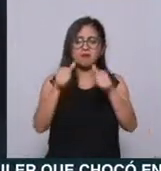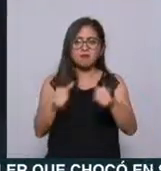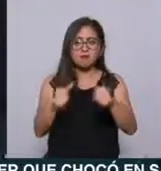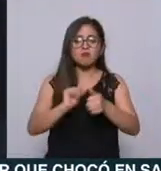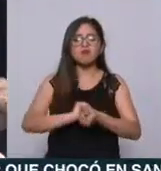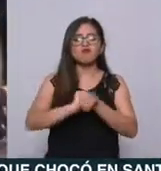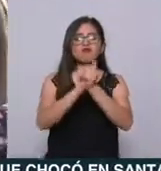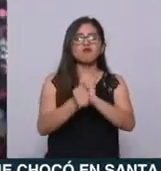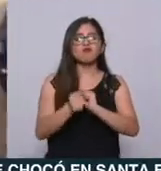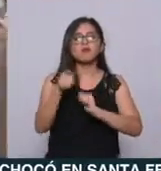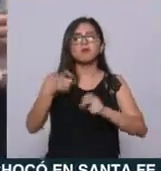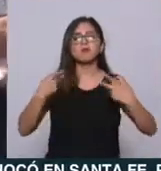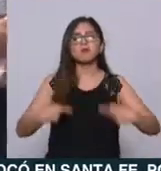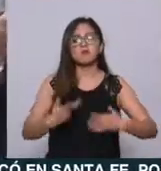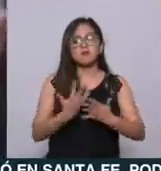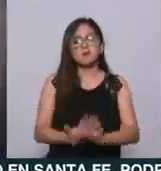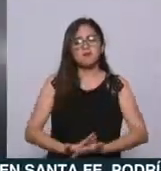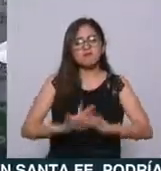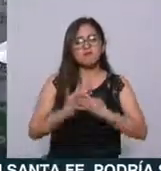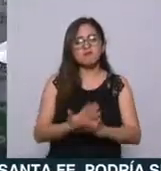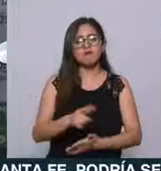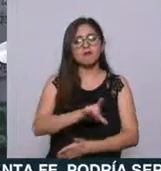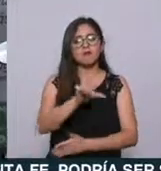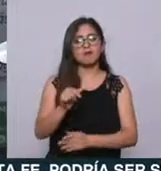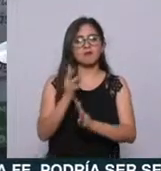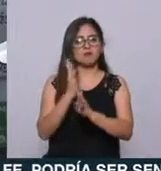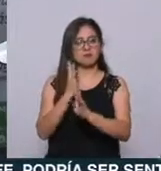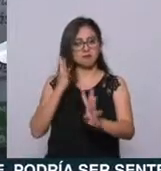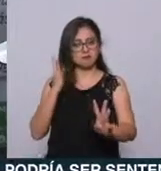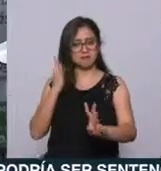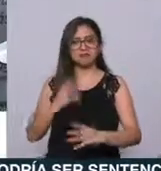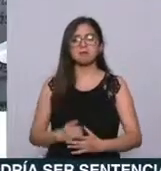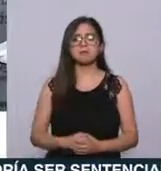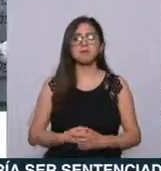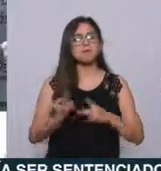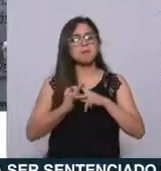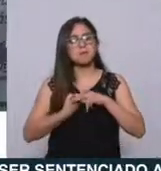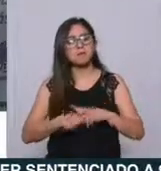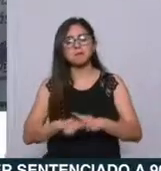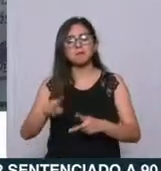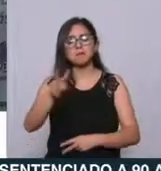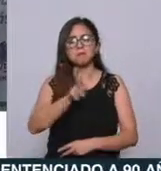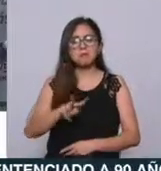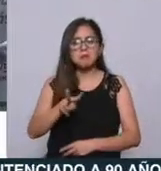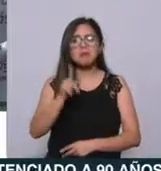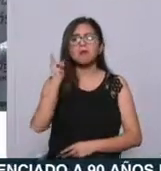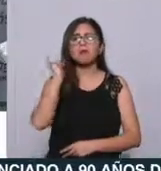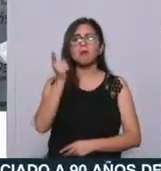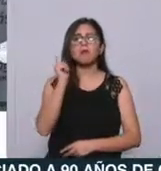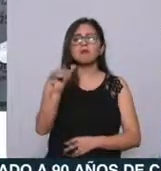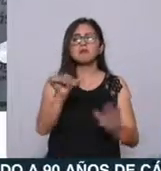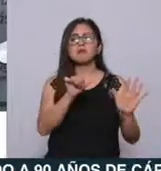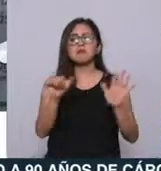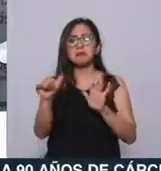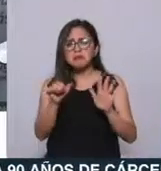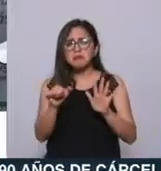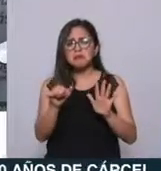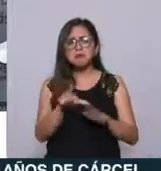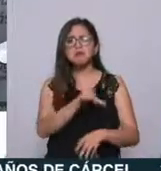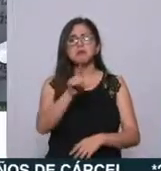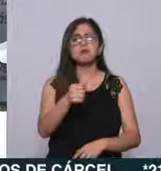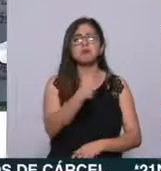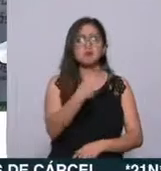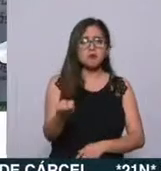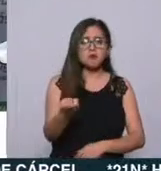genera grandes esperas y filas. Empezó desde el viernes. El viernes esperamos 600, pero llegaron 200. O el lunes